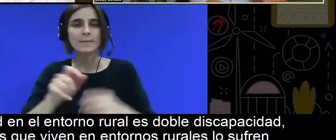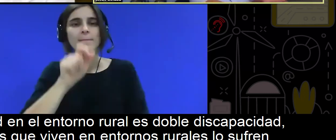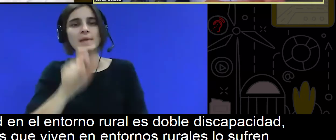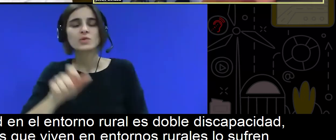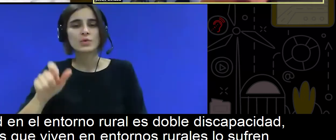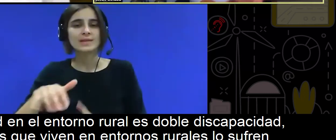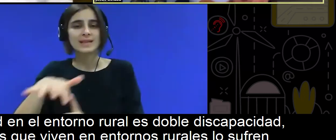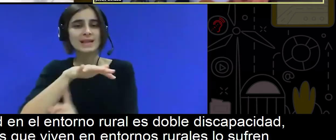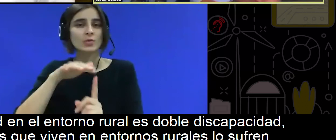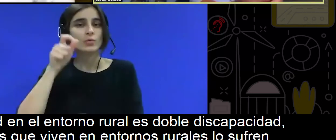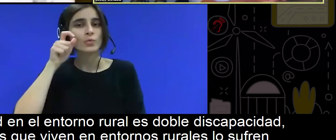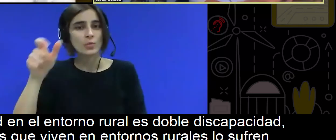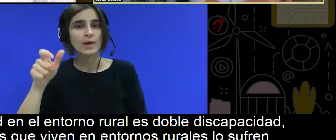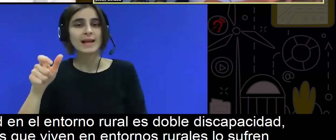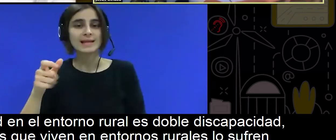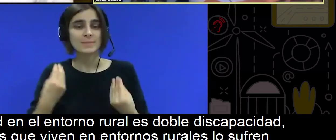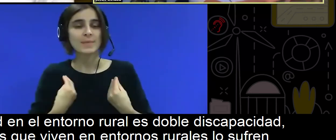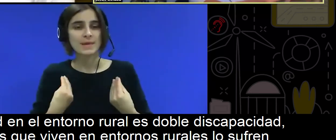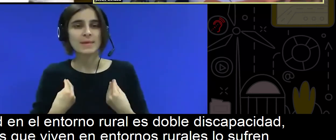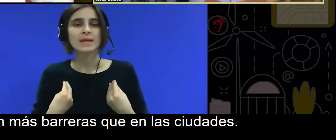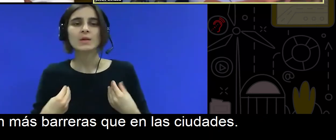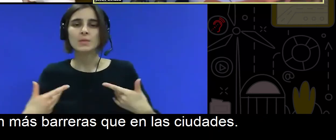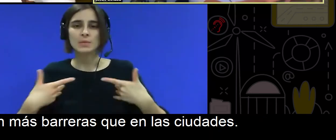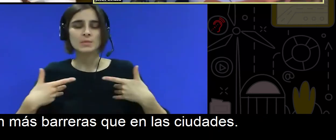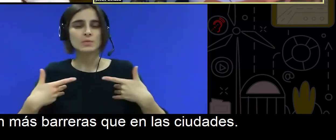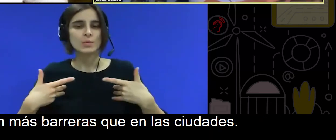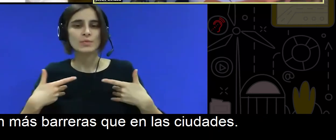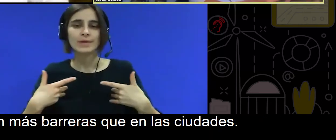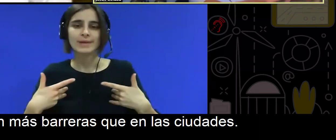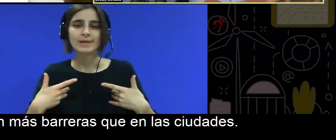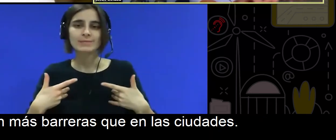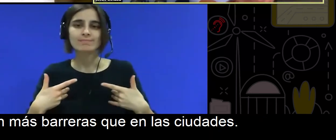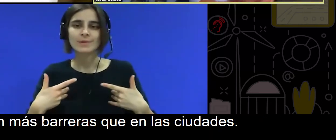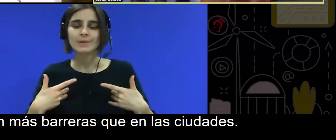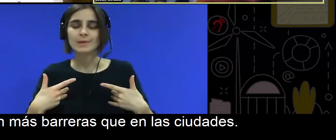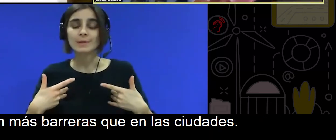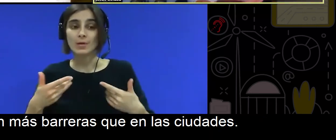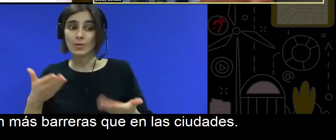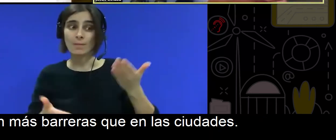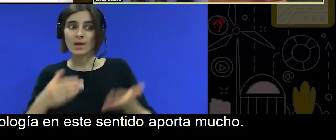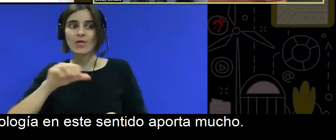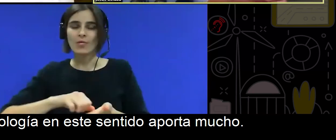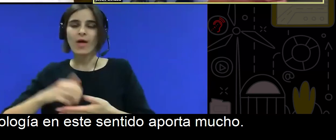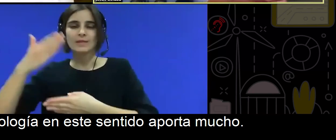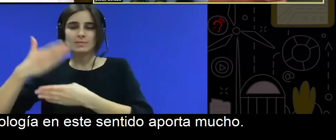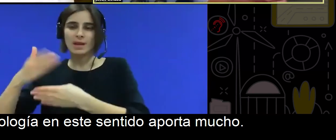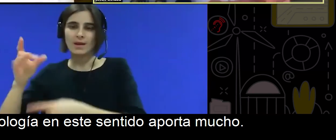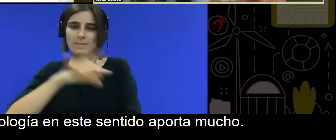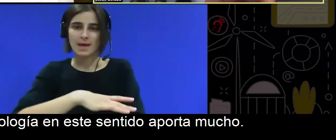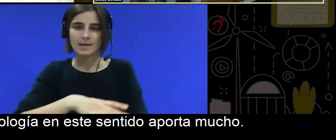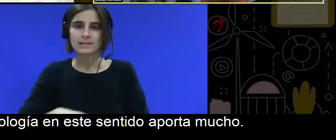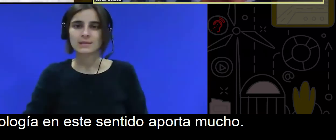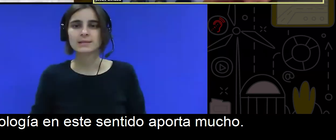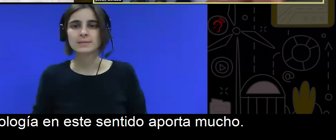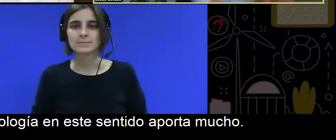lo sufren y ven cómo existen más barreras que en las ciudades, ¿no? Y la tecnología en